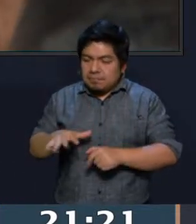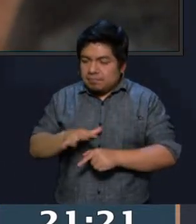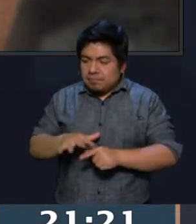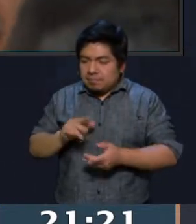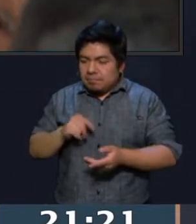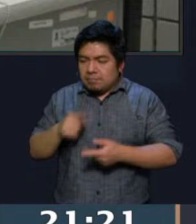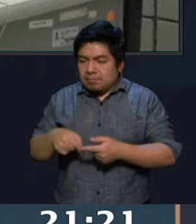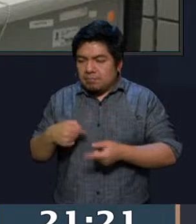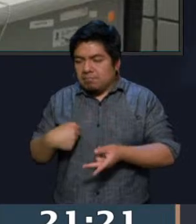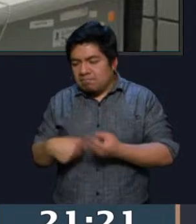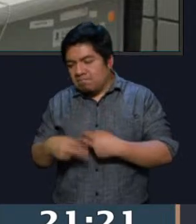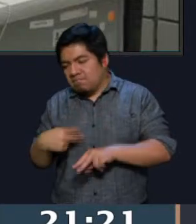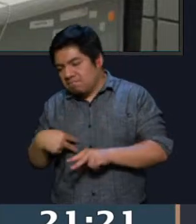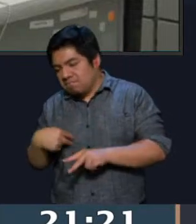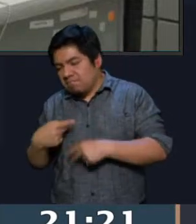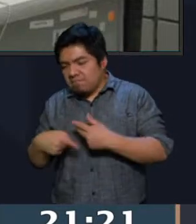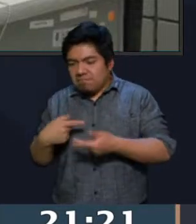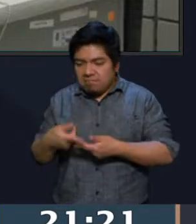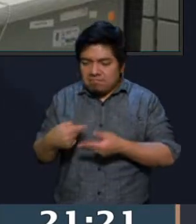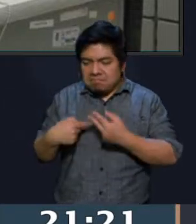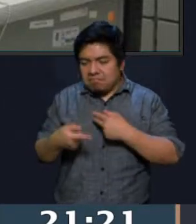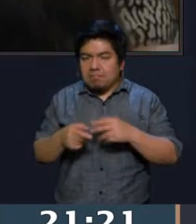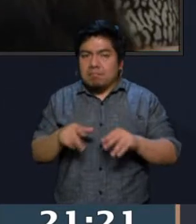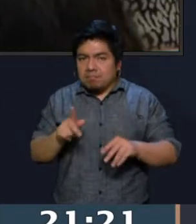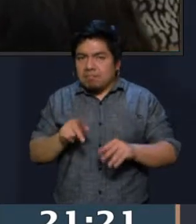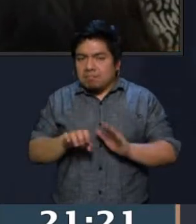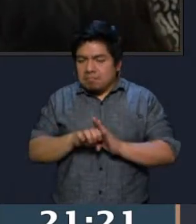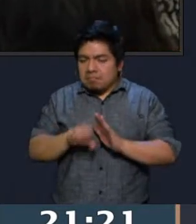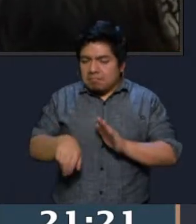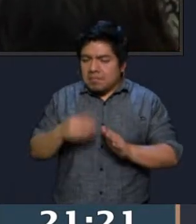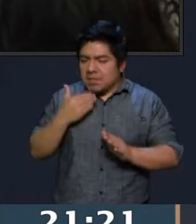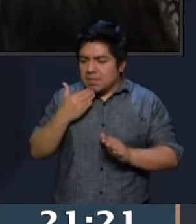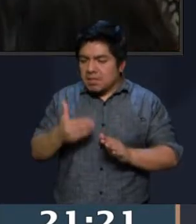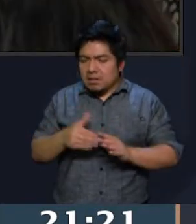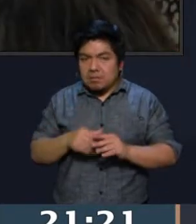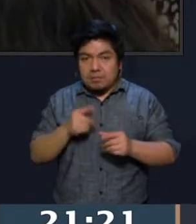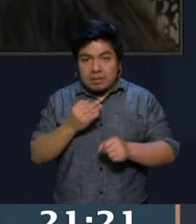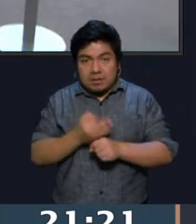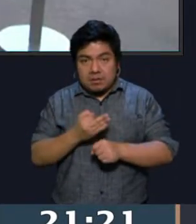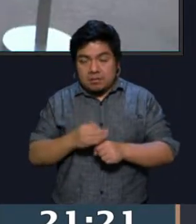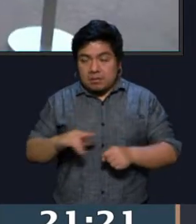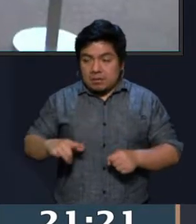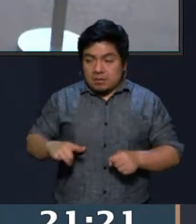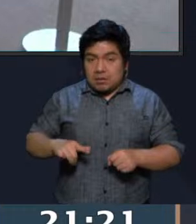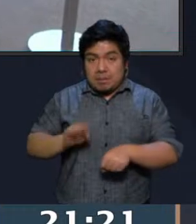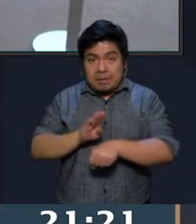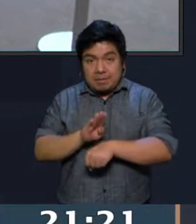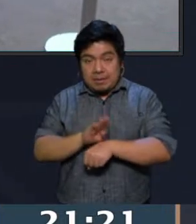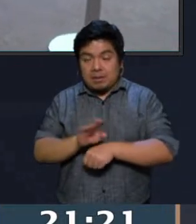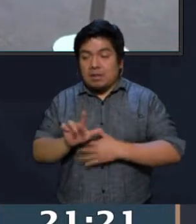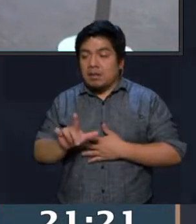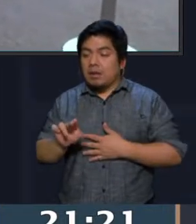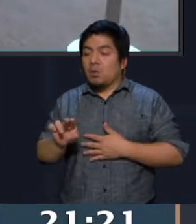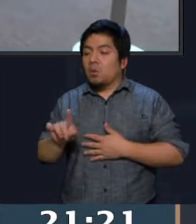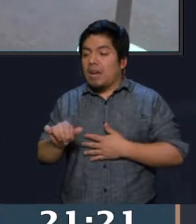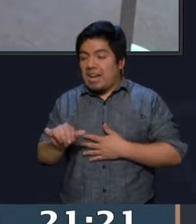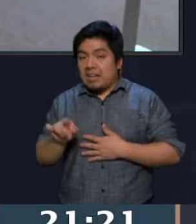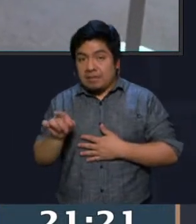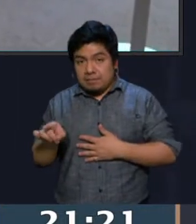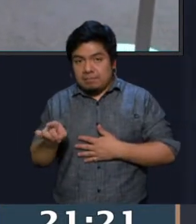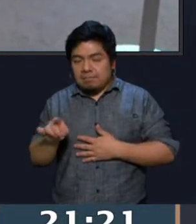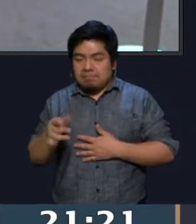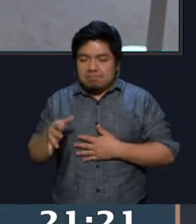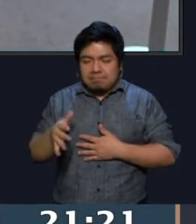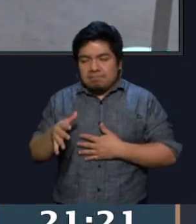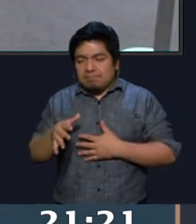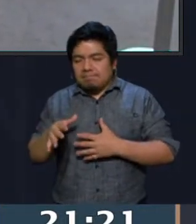han echado para atrás ciertos elementos de la reforma, pero creo que es un buen ejemplo dentro de todo. Y ahora el gobierno de Lula, por ejemplo, en Brasil, si bien tiene una